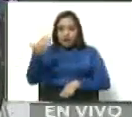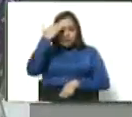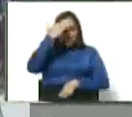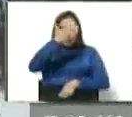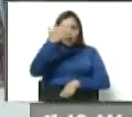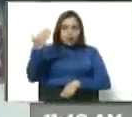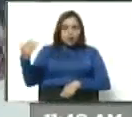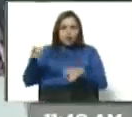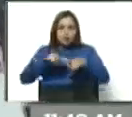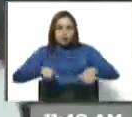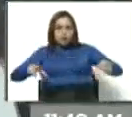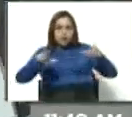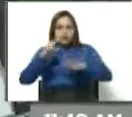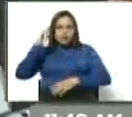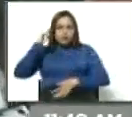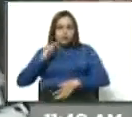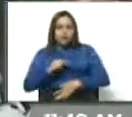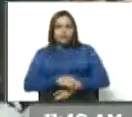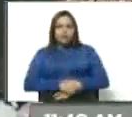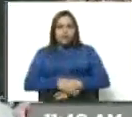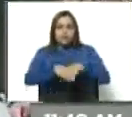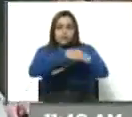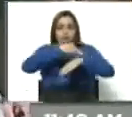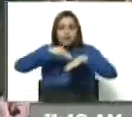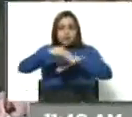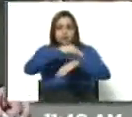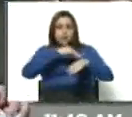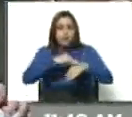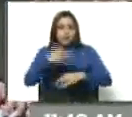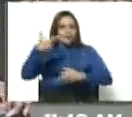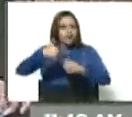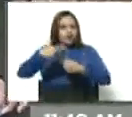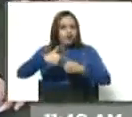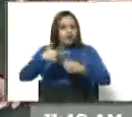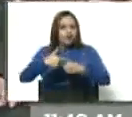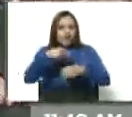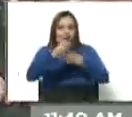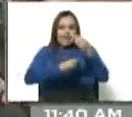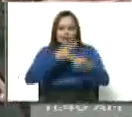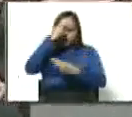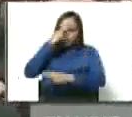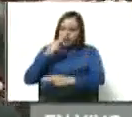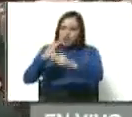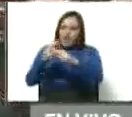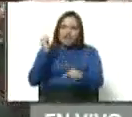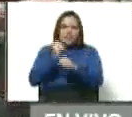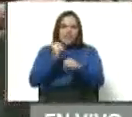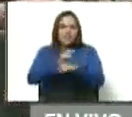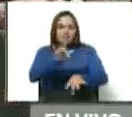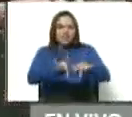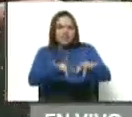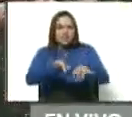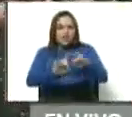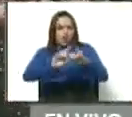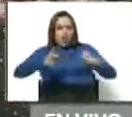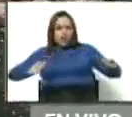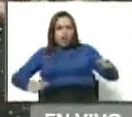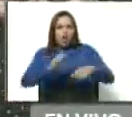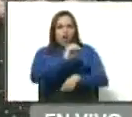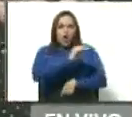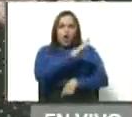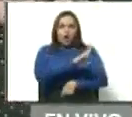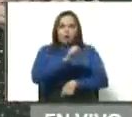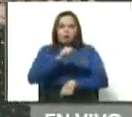salón simón bolívar del ministerio del petróleo donde se realiza un homenaje a la trayectoria como secretario general de la opep